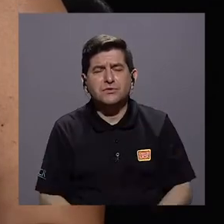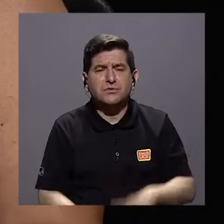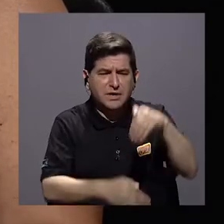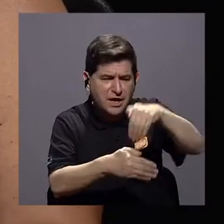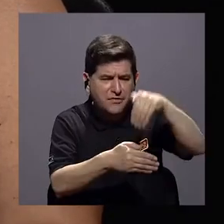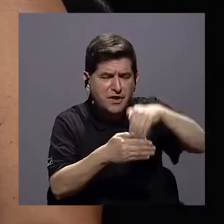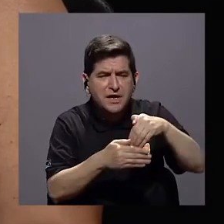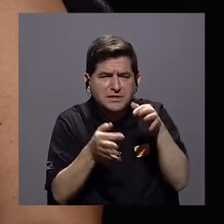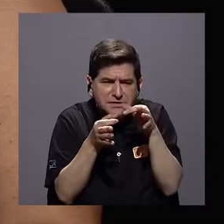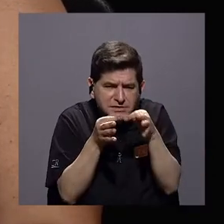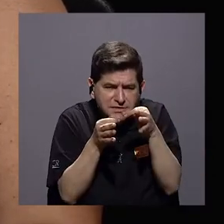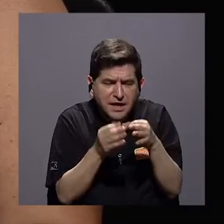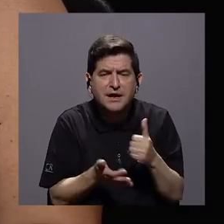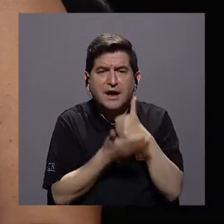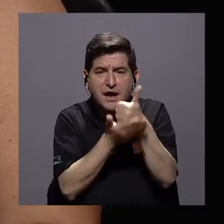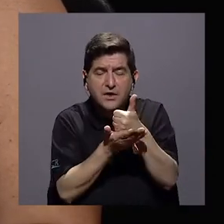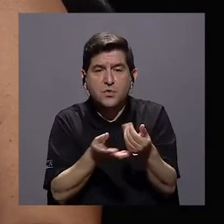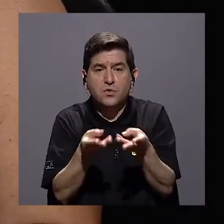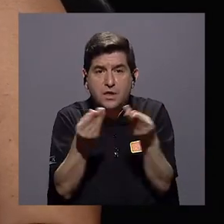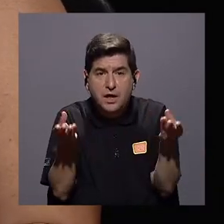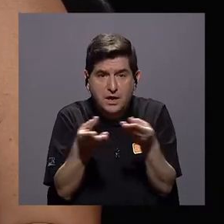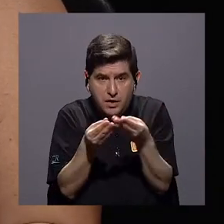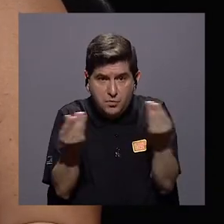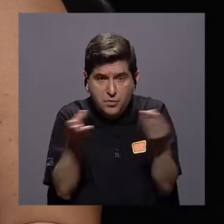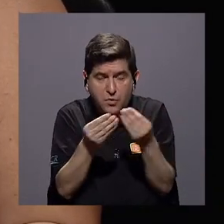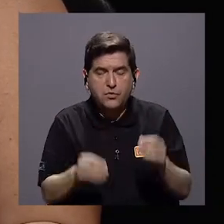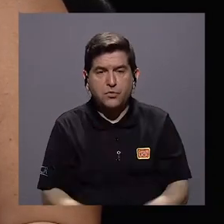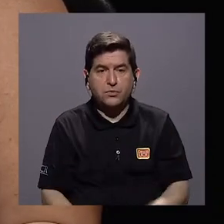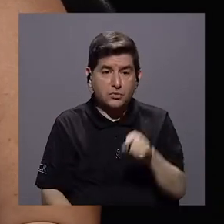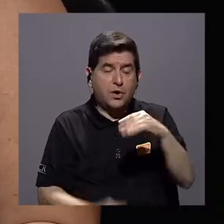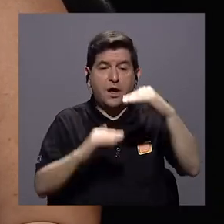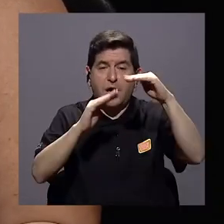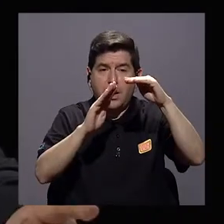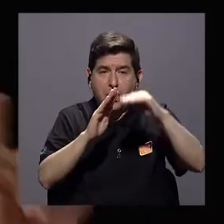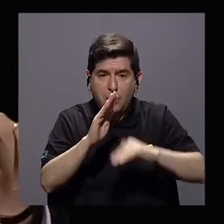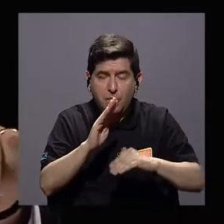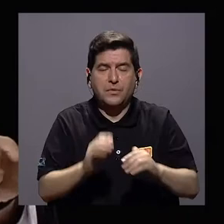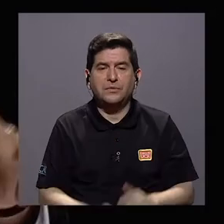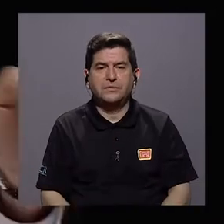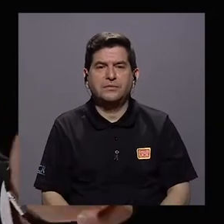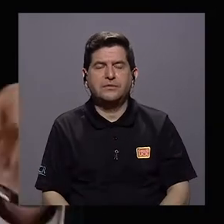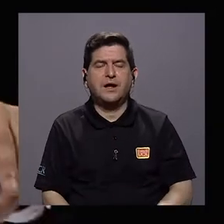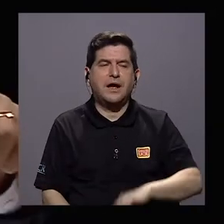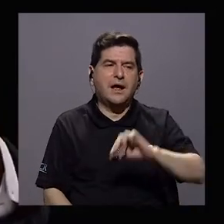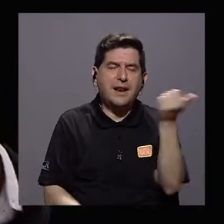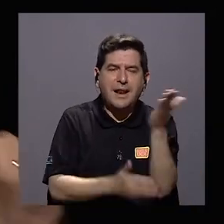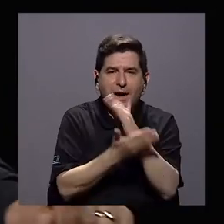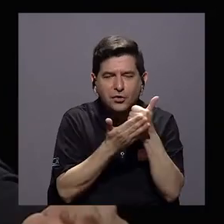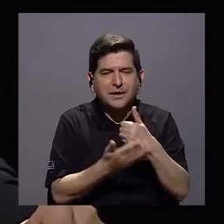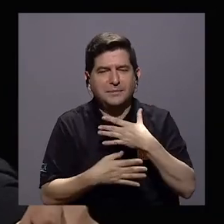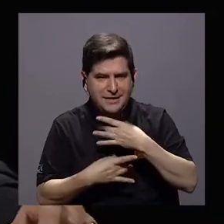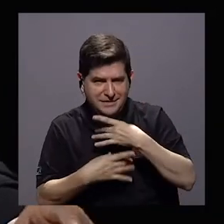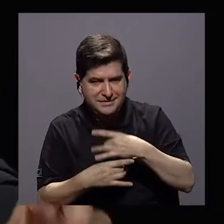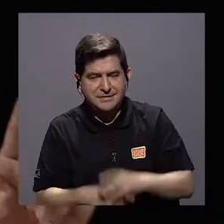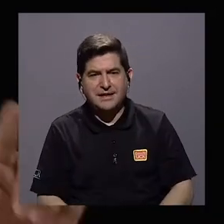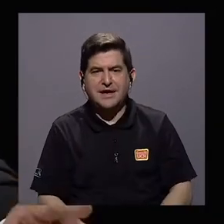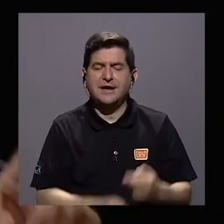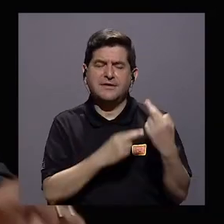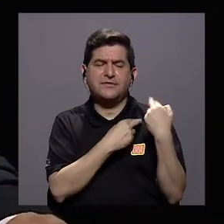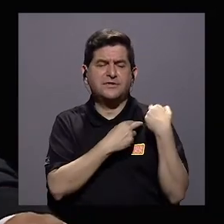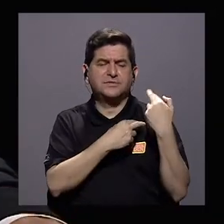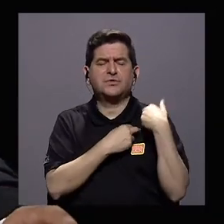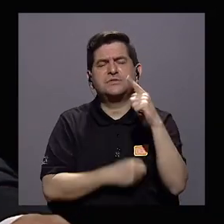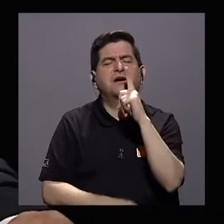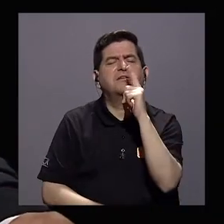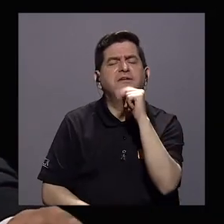constantemente inscriben moléculas y que les ayudan a que su producción sea mucho más baja. Entonces vamos a trasladarnos al otro lado porque eso me interesa mucho. ¿De quién es